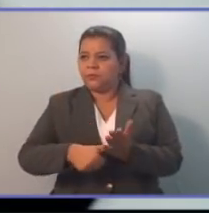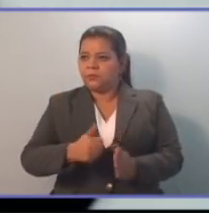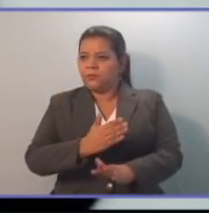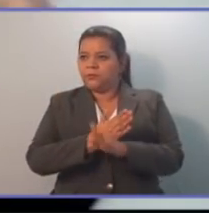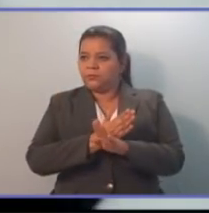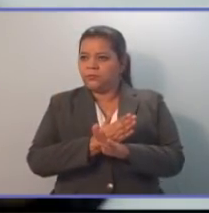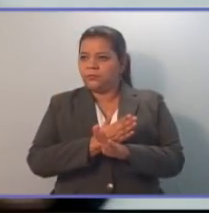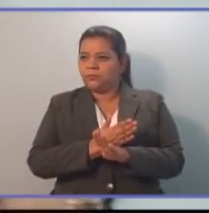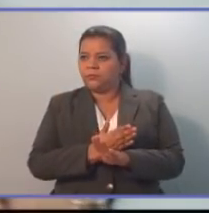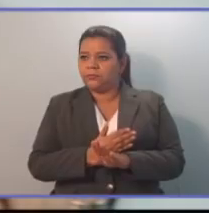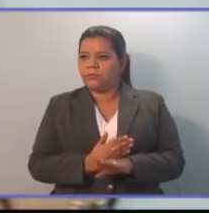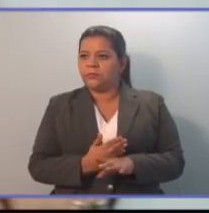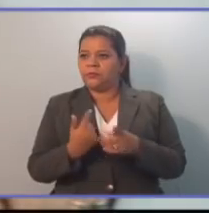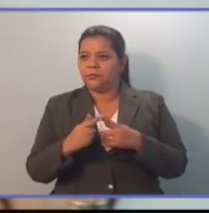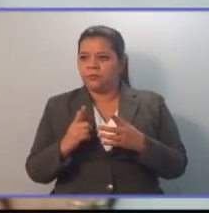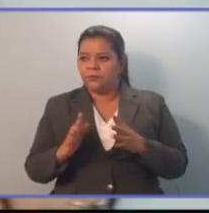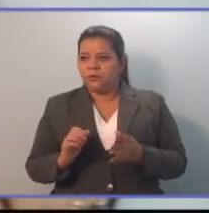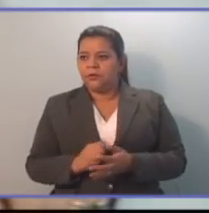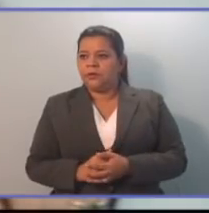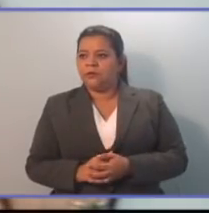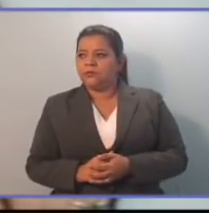estaba depurado el expediente,